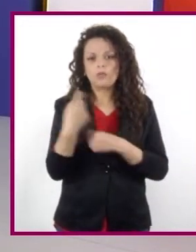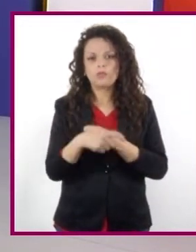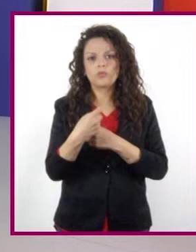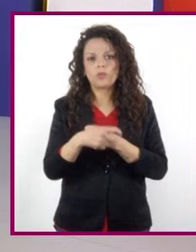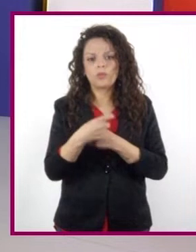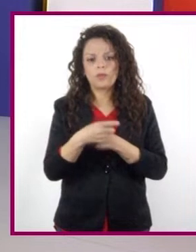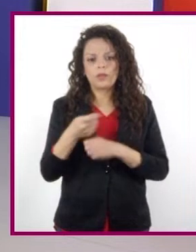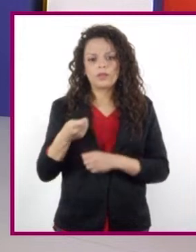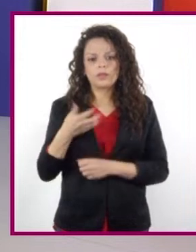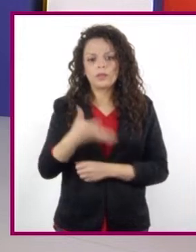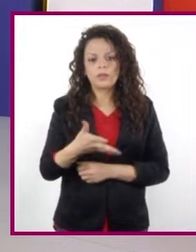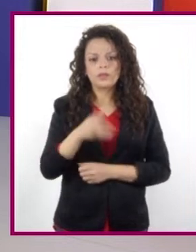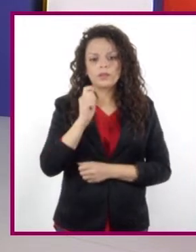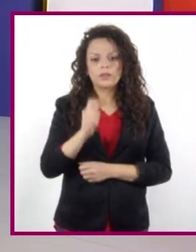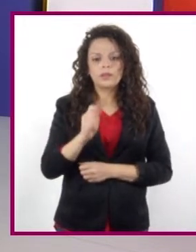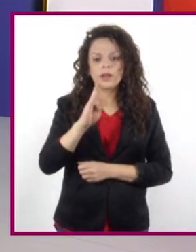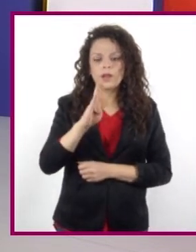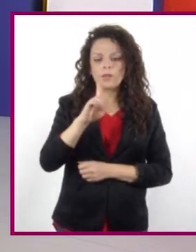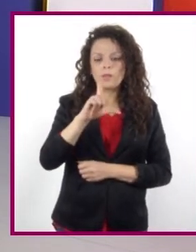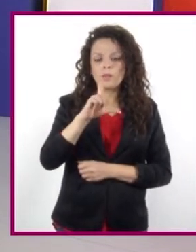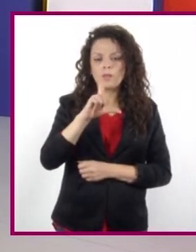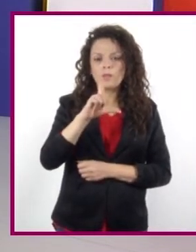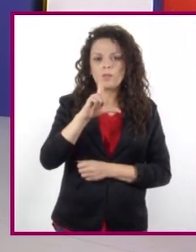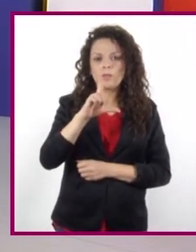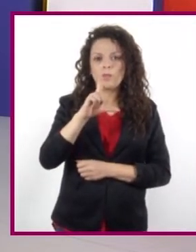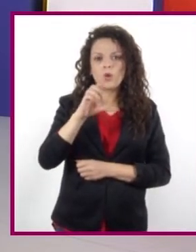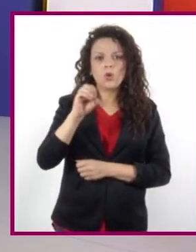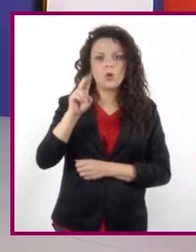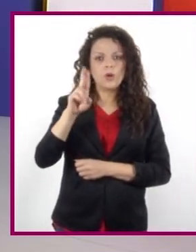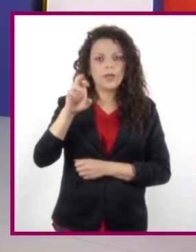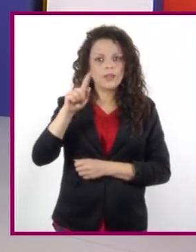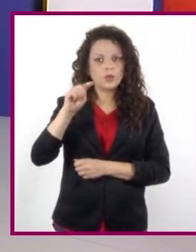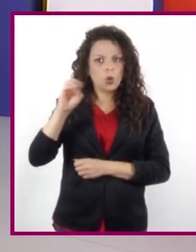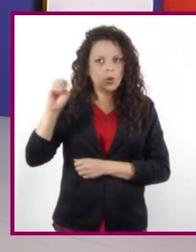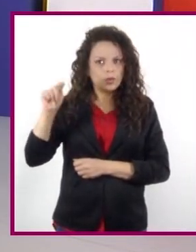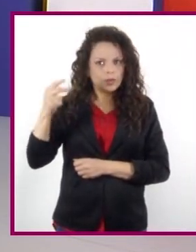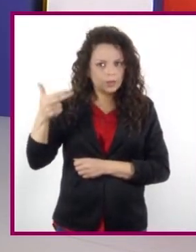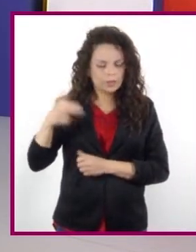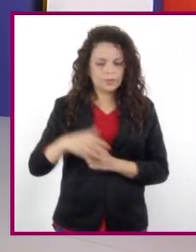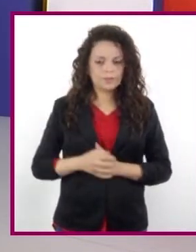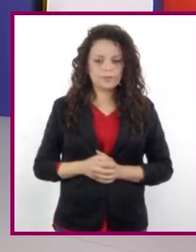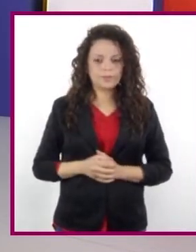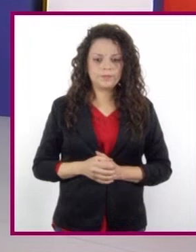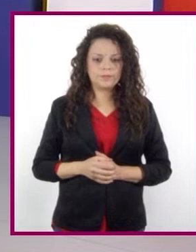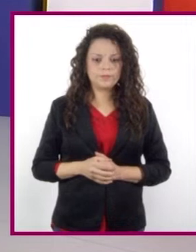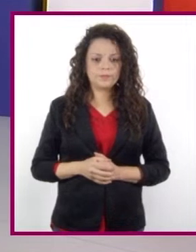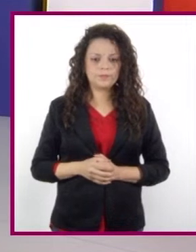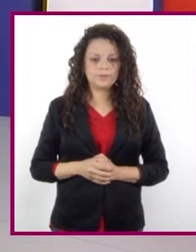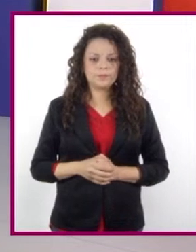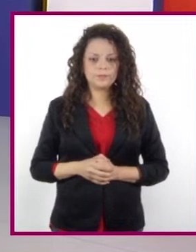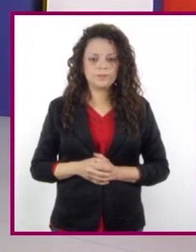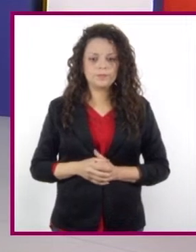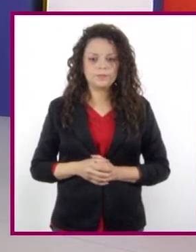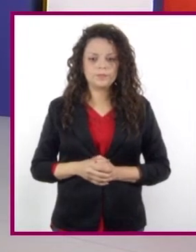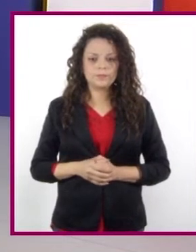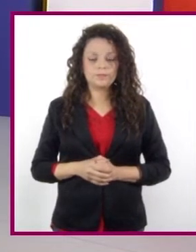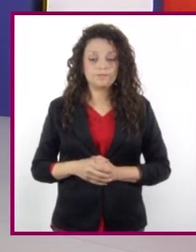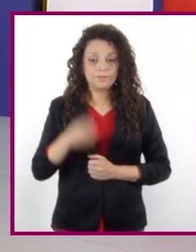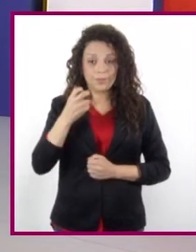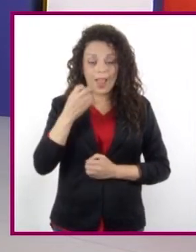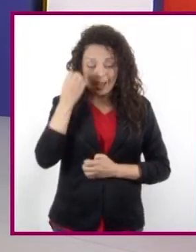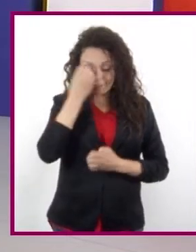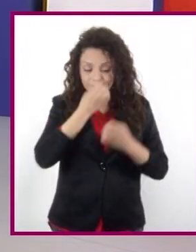mejor conocido por ustedes como Bluetooth. Y bueno, pues hasta aquí nuestro